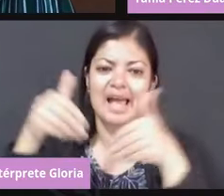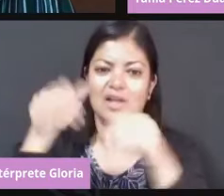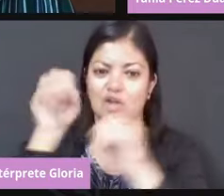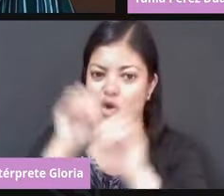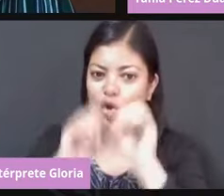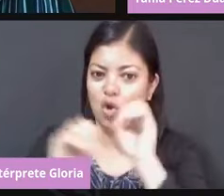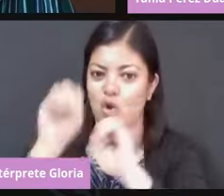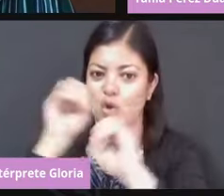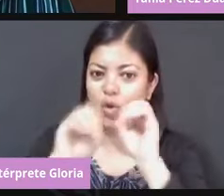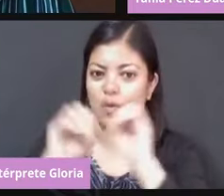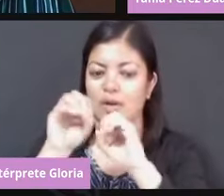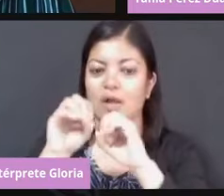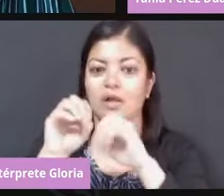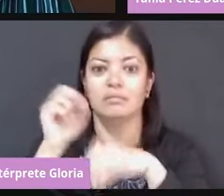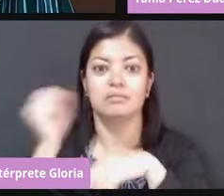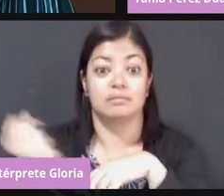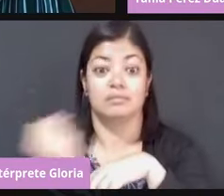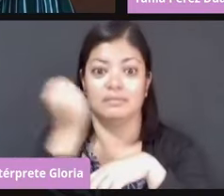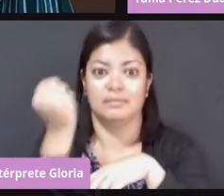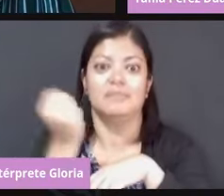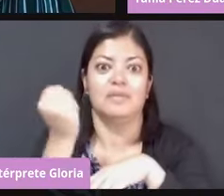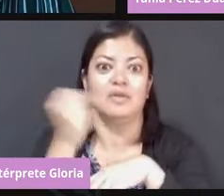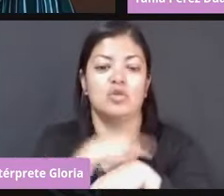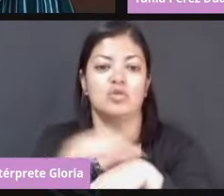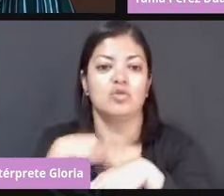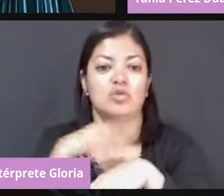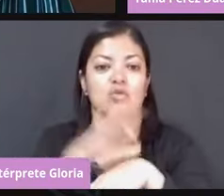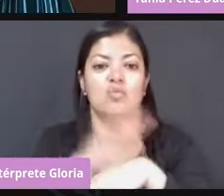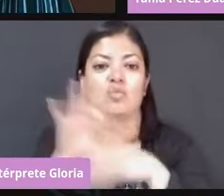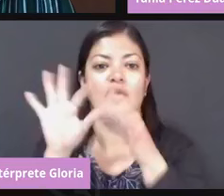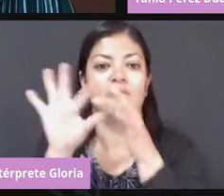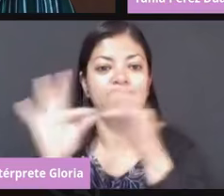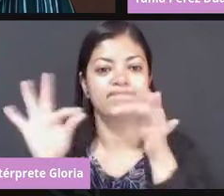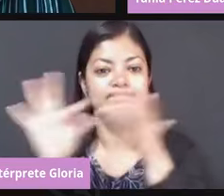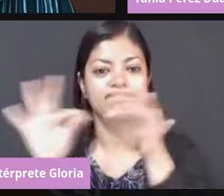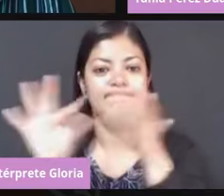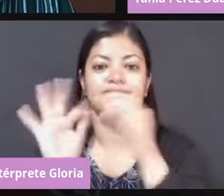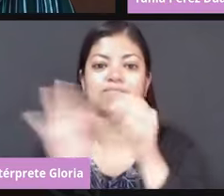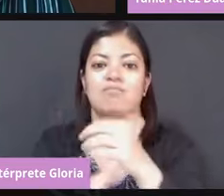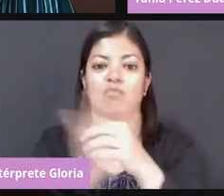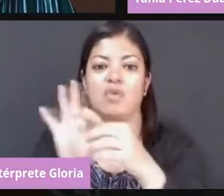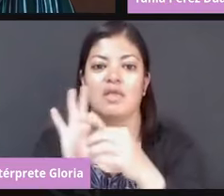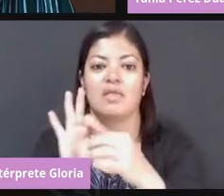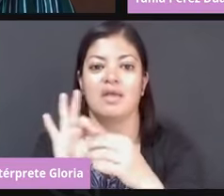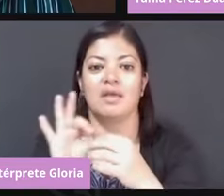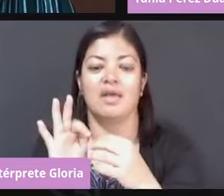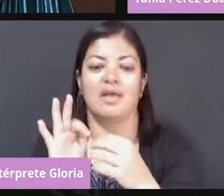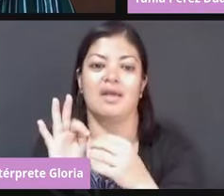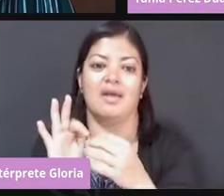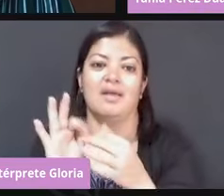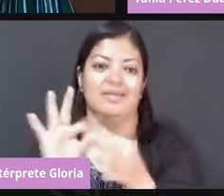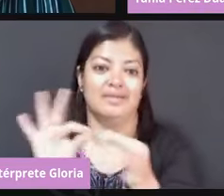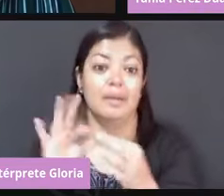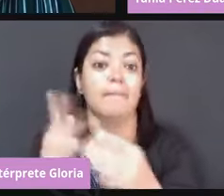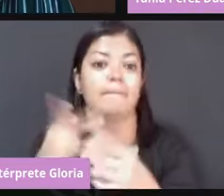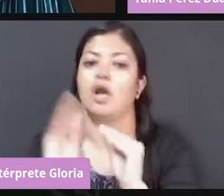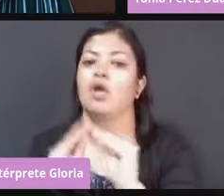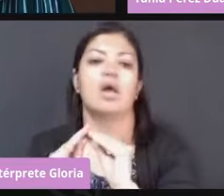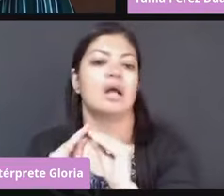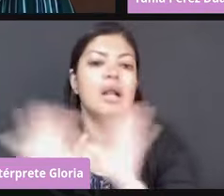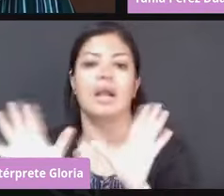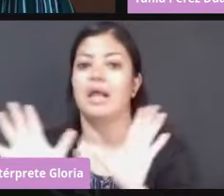ahí tuvimos la fortuna de un poco poder hablar con ellos y poder como contar un poco más, pero pues obviamente no se podía mover